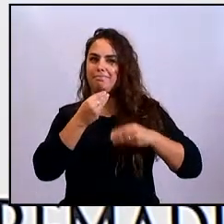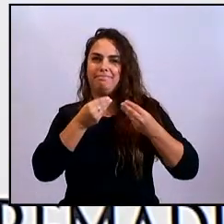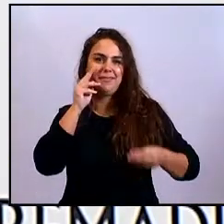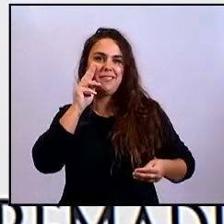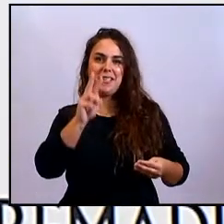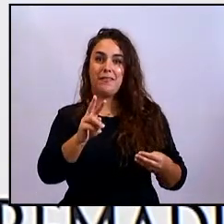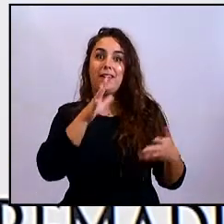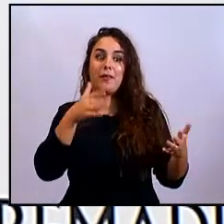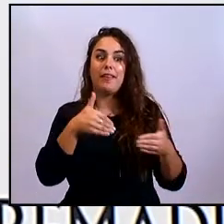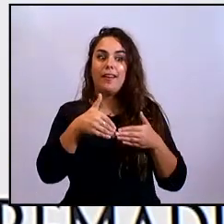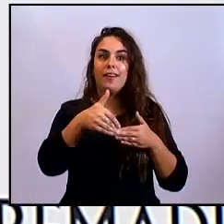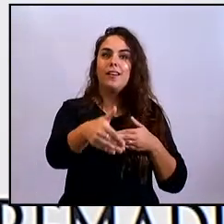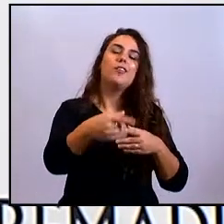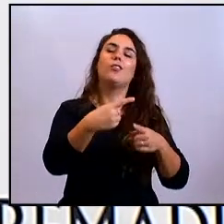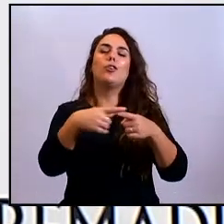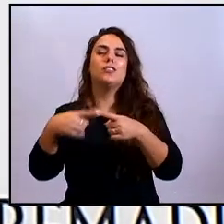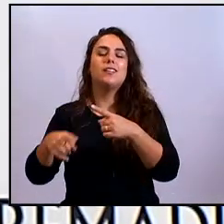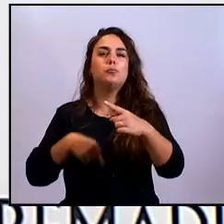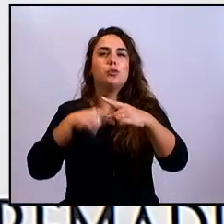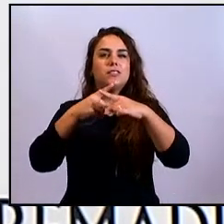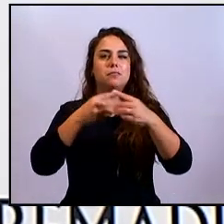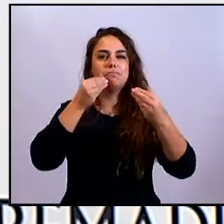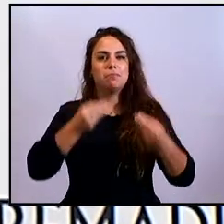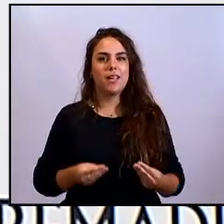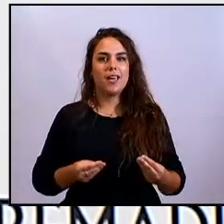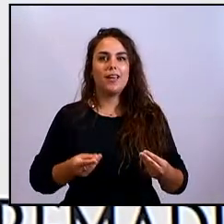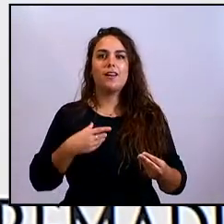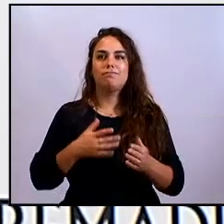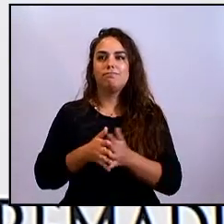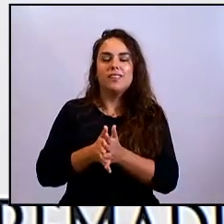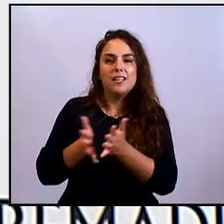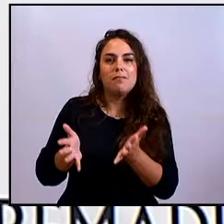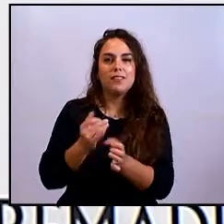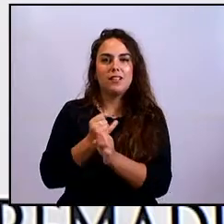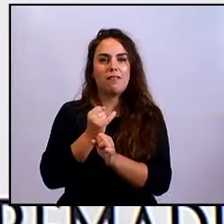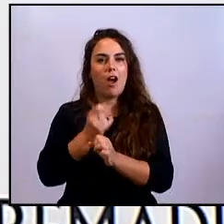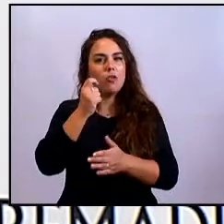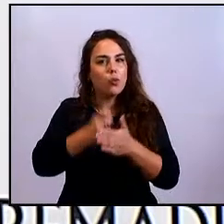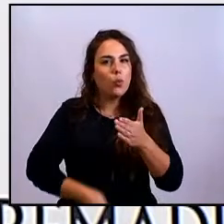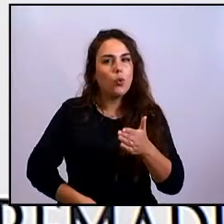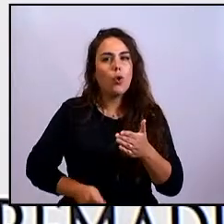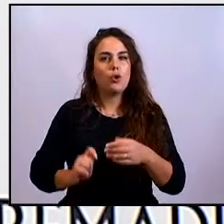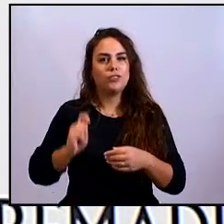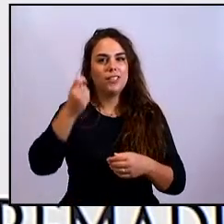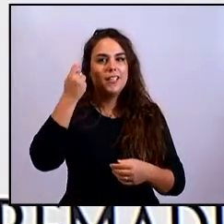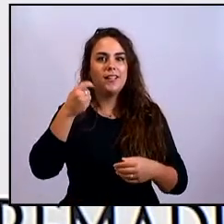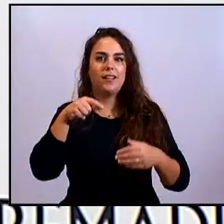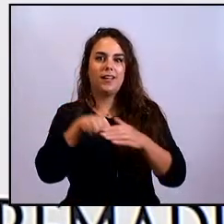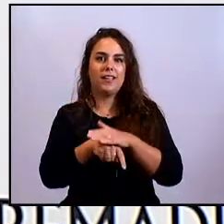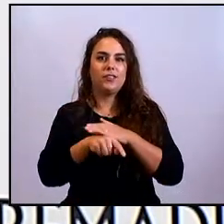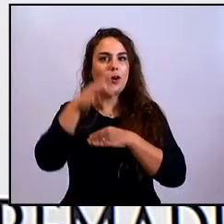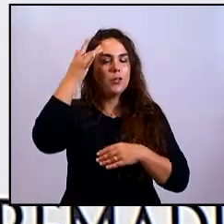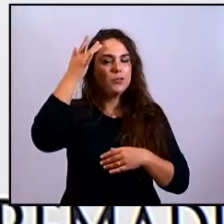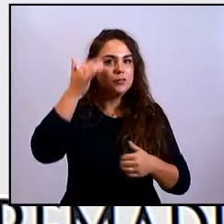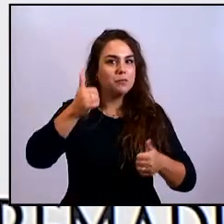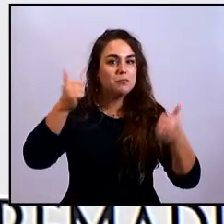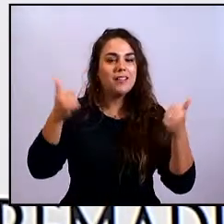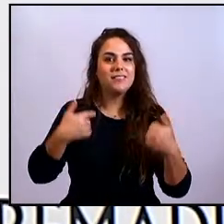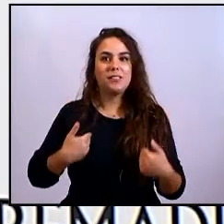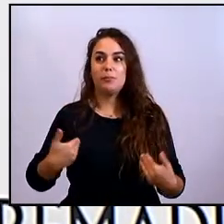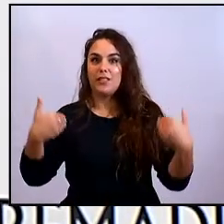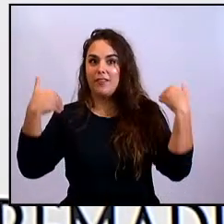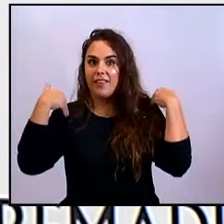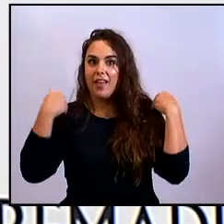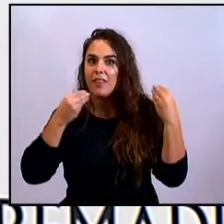de certezas que nos anima a seguir trabajando duro, a seguir gestionando con más ilusión, con mayor